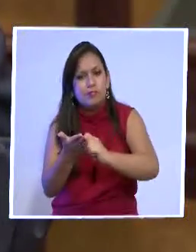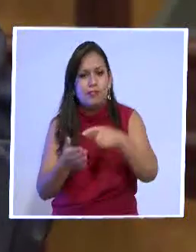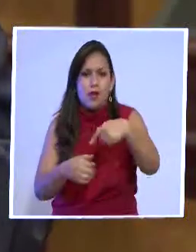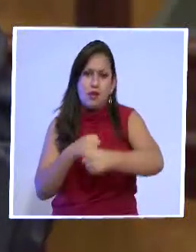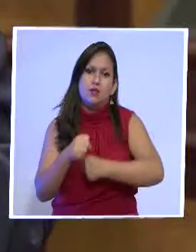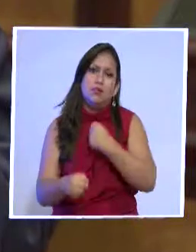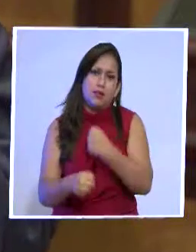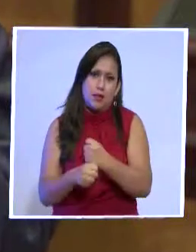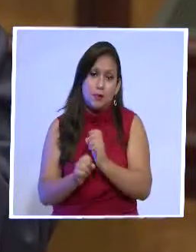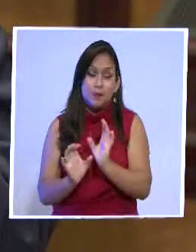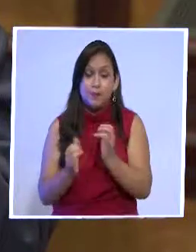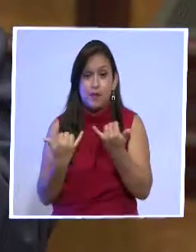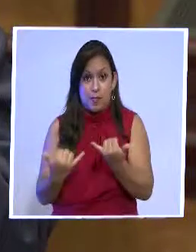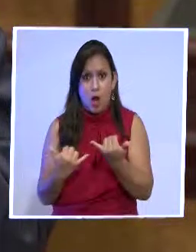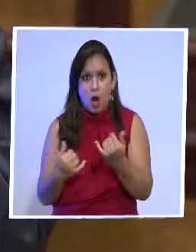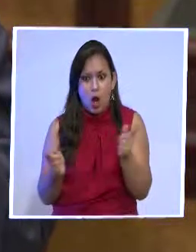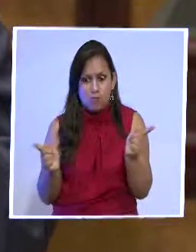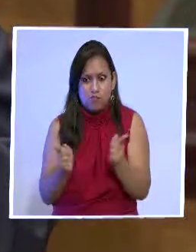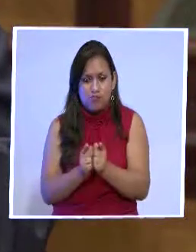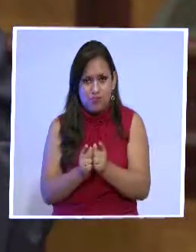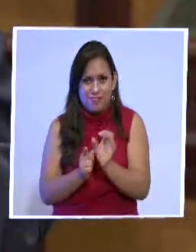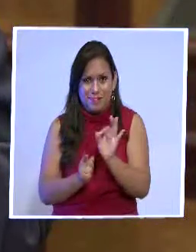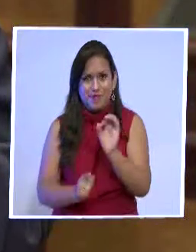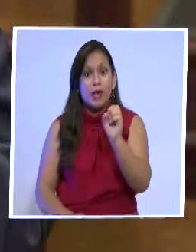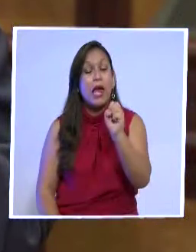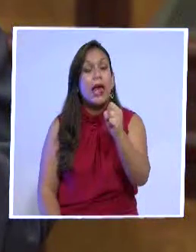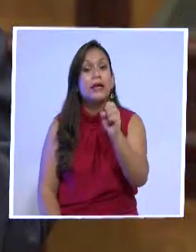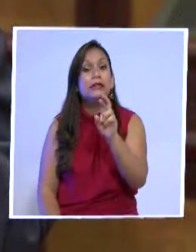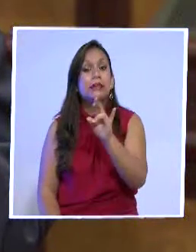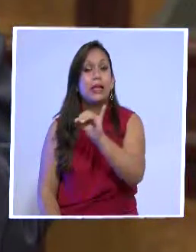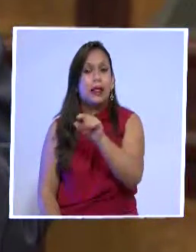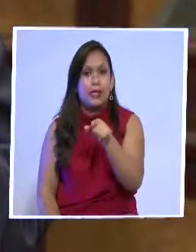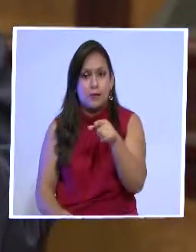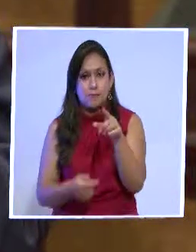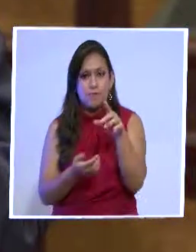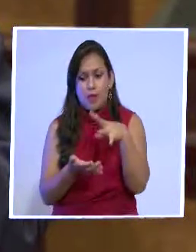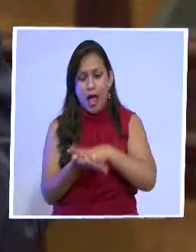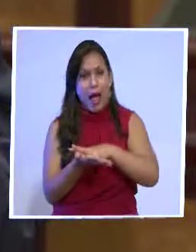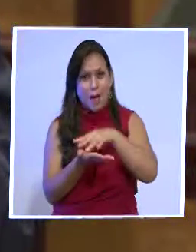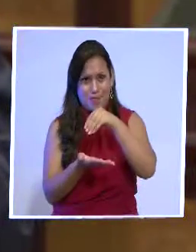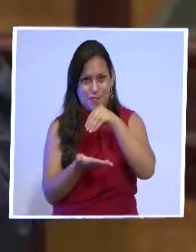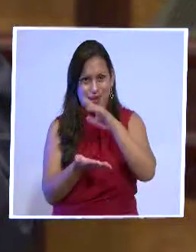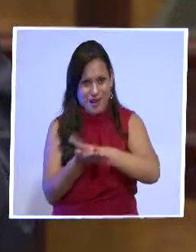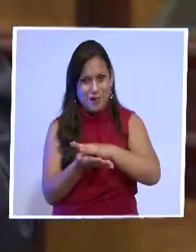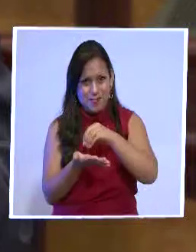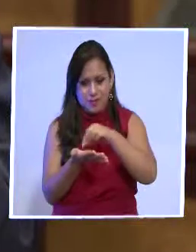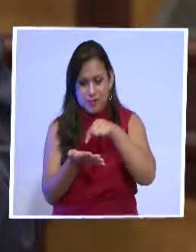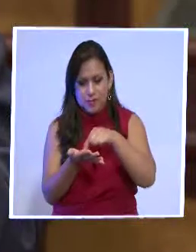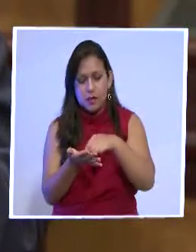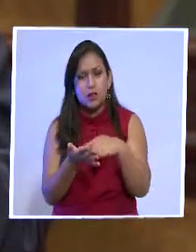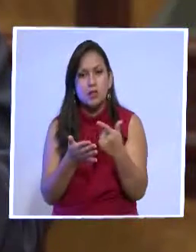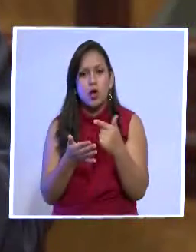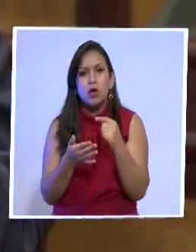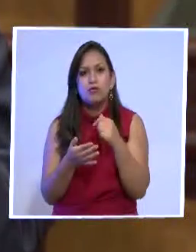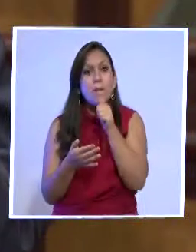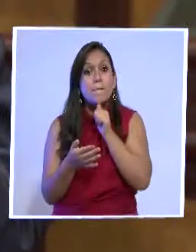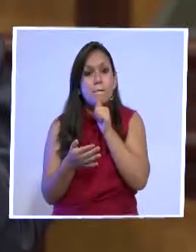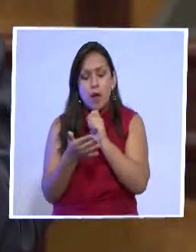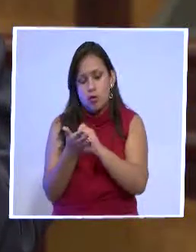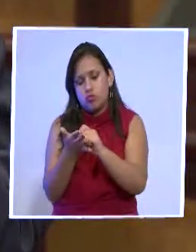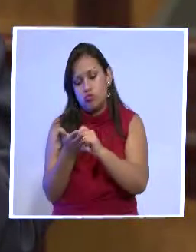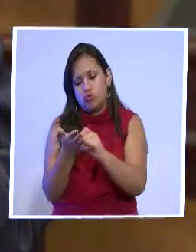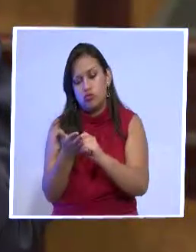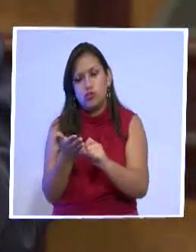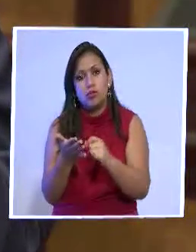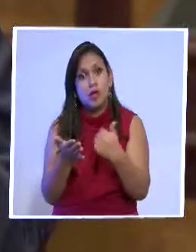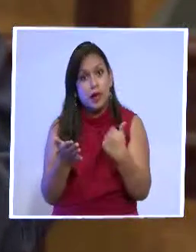buena opción en la página del Servicio de Rentas Internas, dado que existe una aplicación donde usted ingresa su clave, su usuario, y se le descargan automáticamente